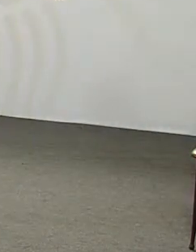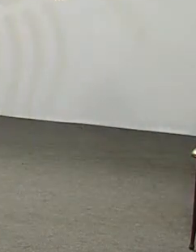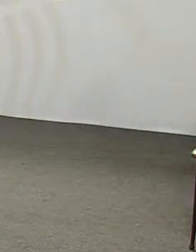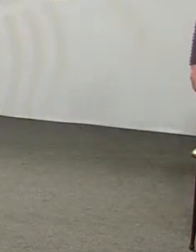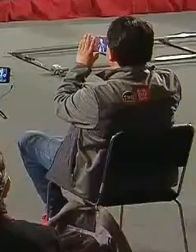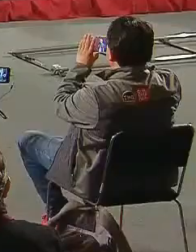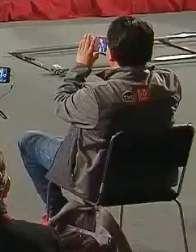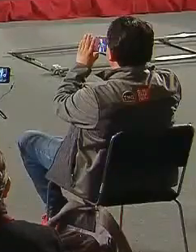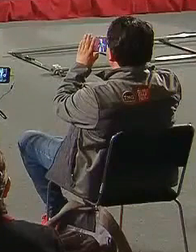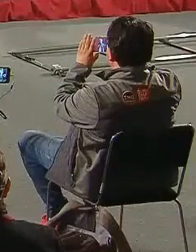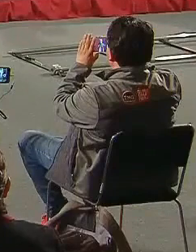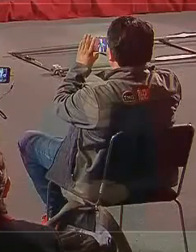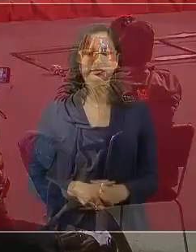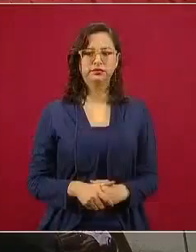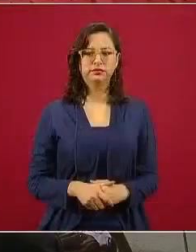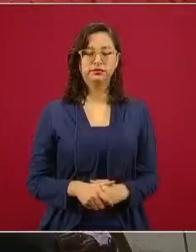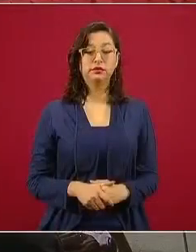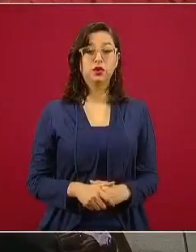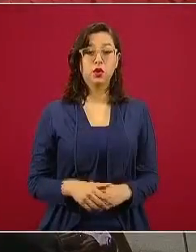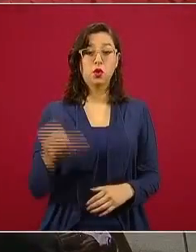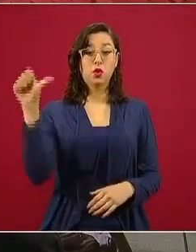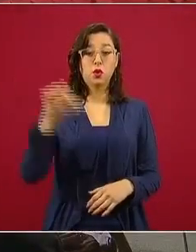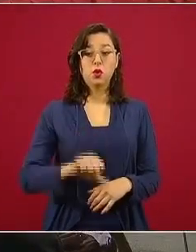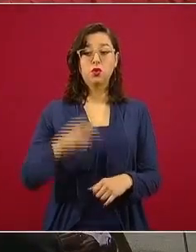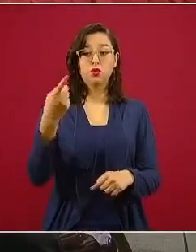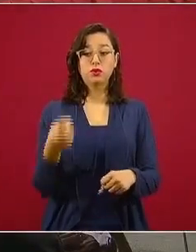Pues hoy es un día especial,